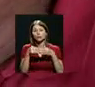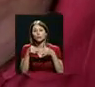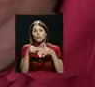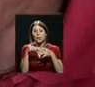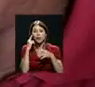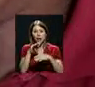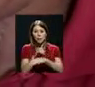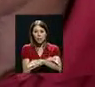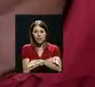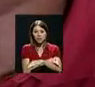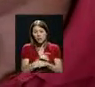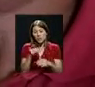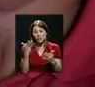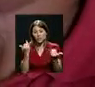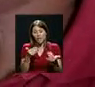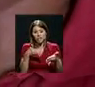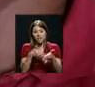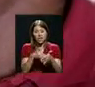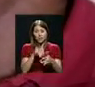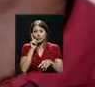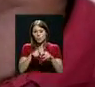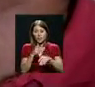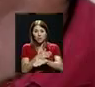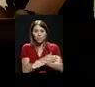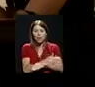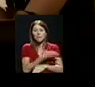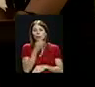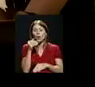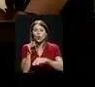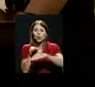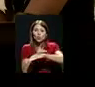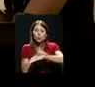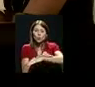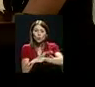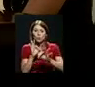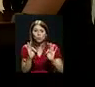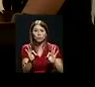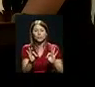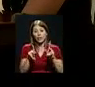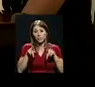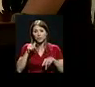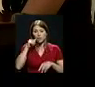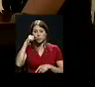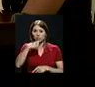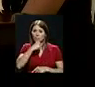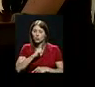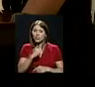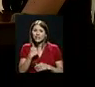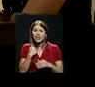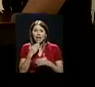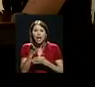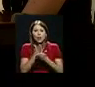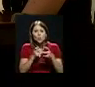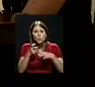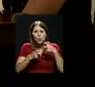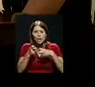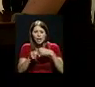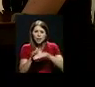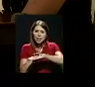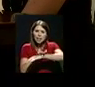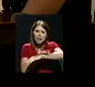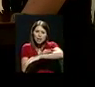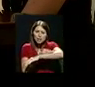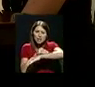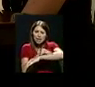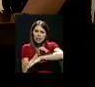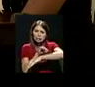irreparable la mejor recomendación es mantenerla humectada si el adulto mayor tiene alguna lesión dérmica que aparece que